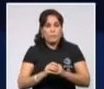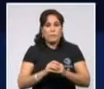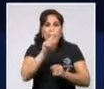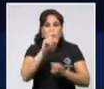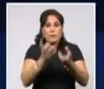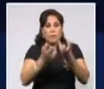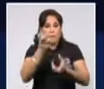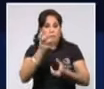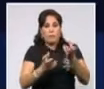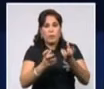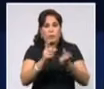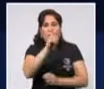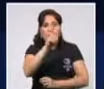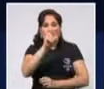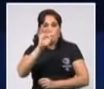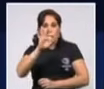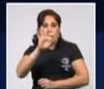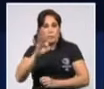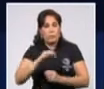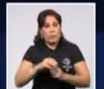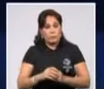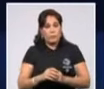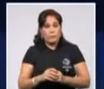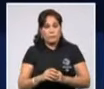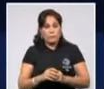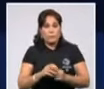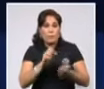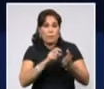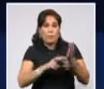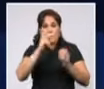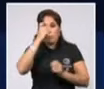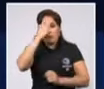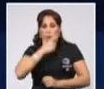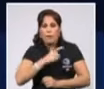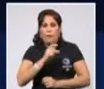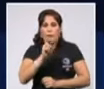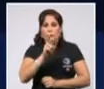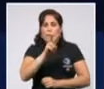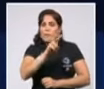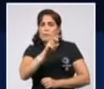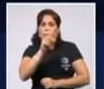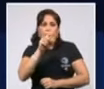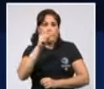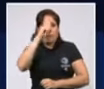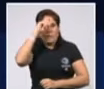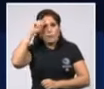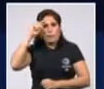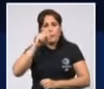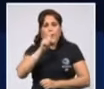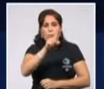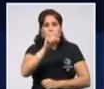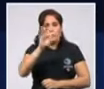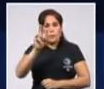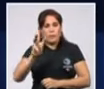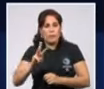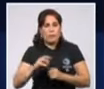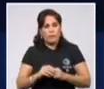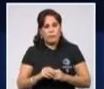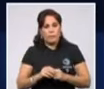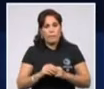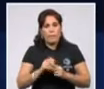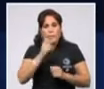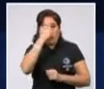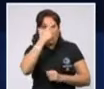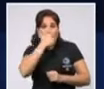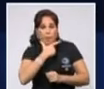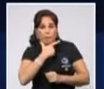Cienfuegos 288, de Villa Clara 180, de Santi Espíritu 183, de Ciego de